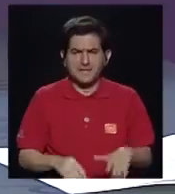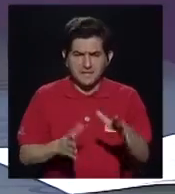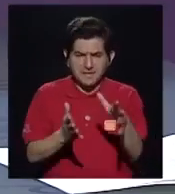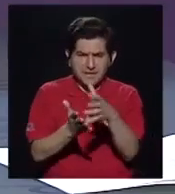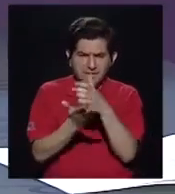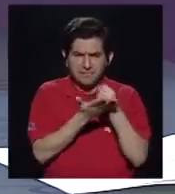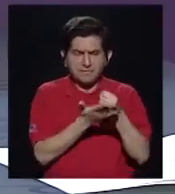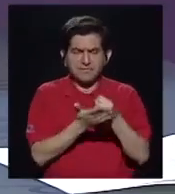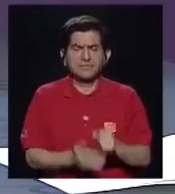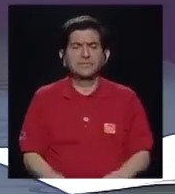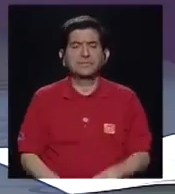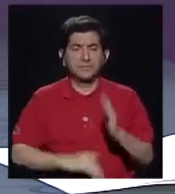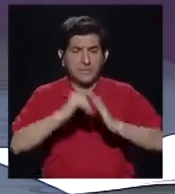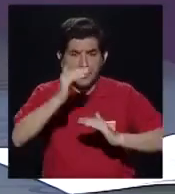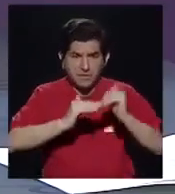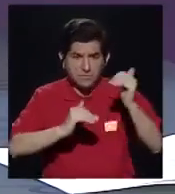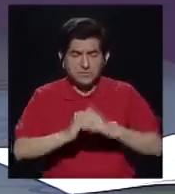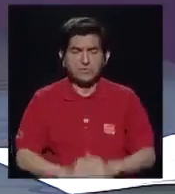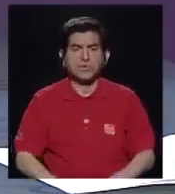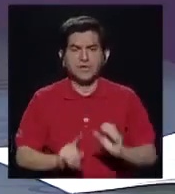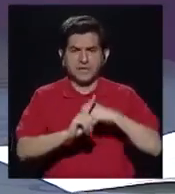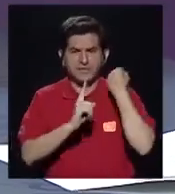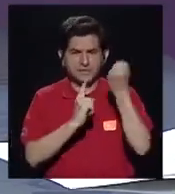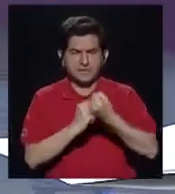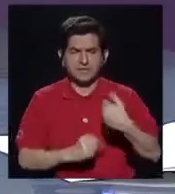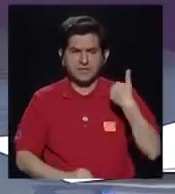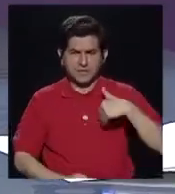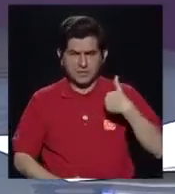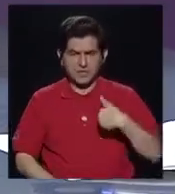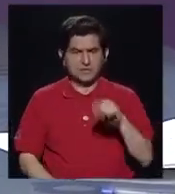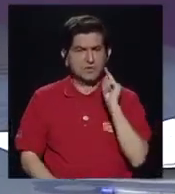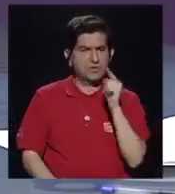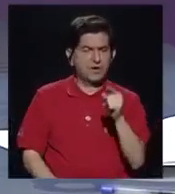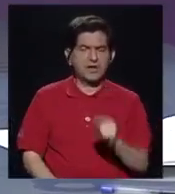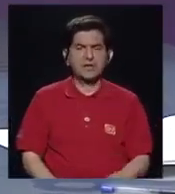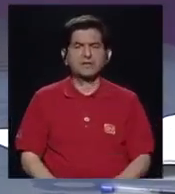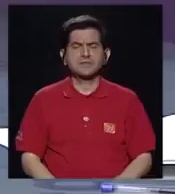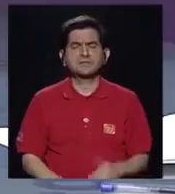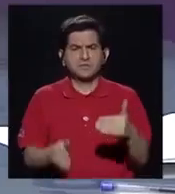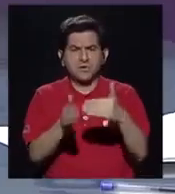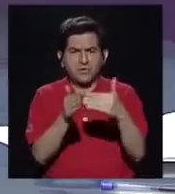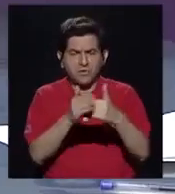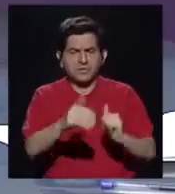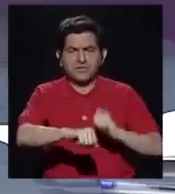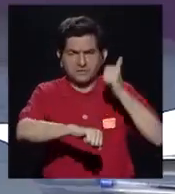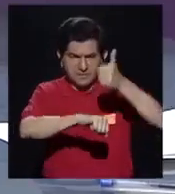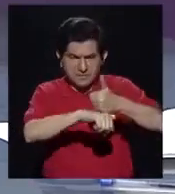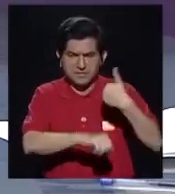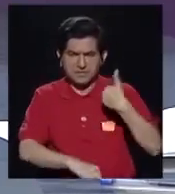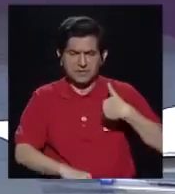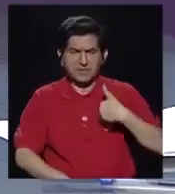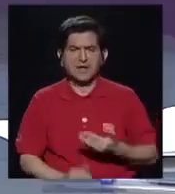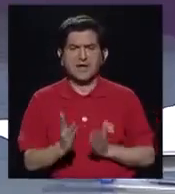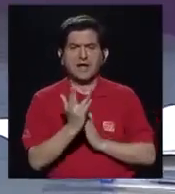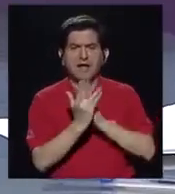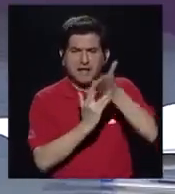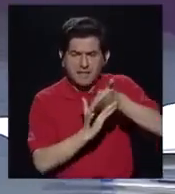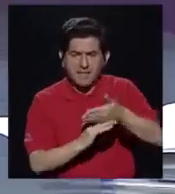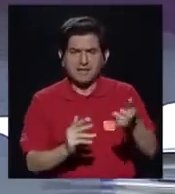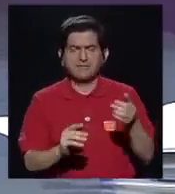construye la posición masculina Entonces esto estaría sería la la restauración de la masculinidad mediante la victimización